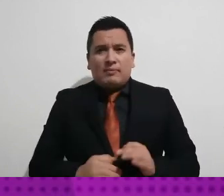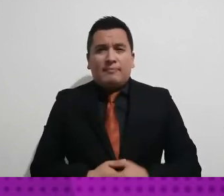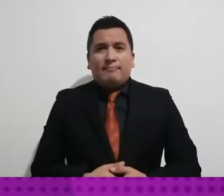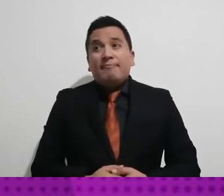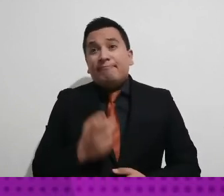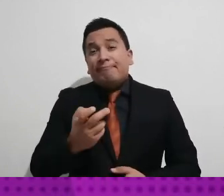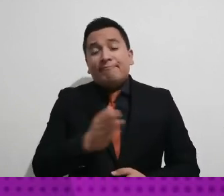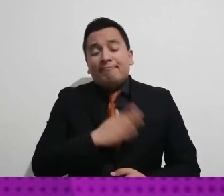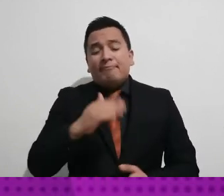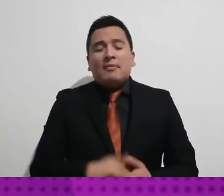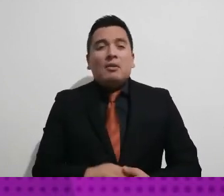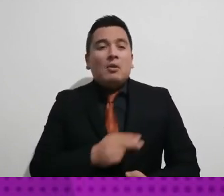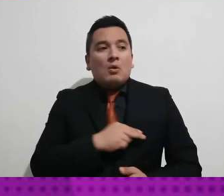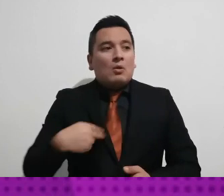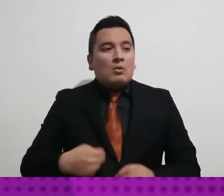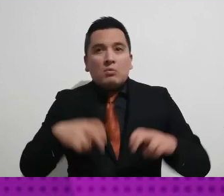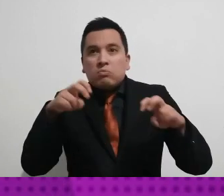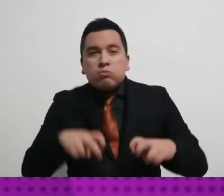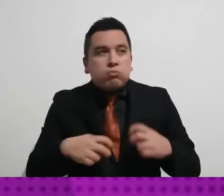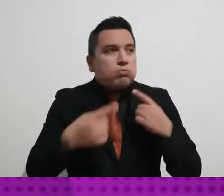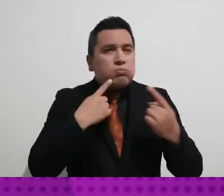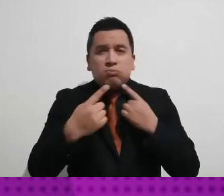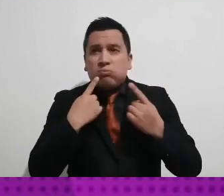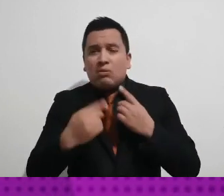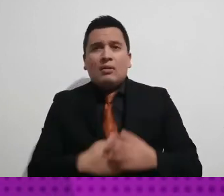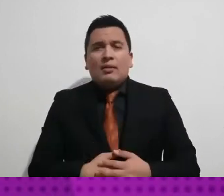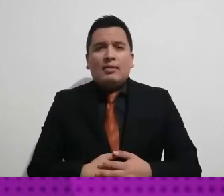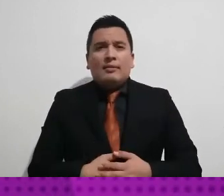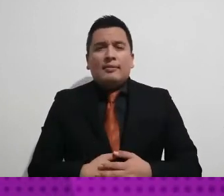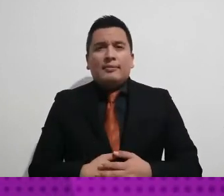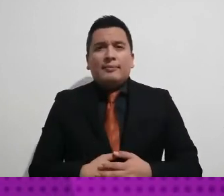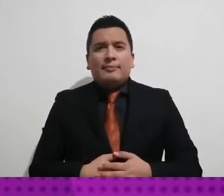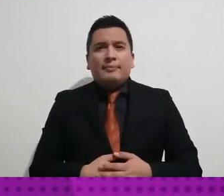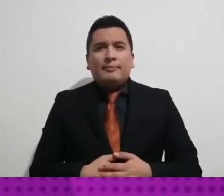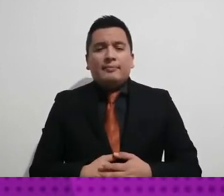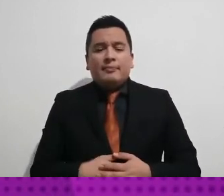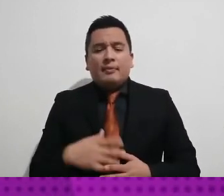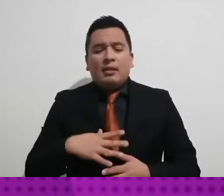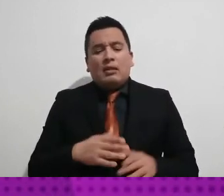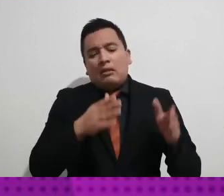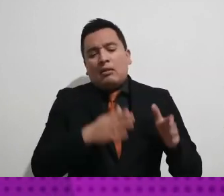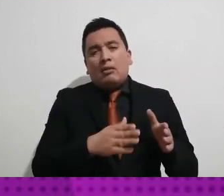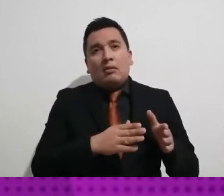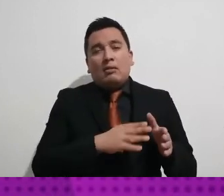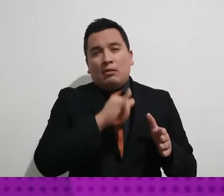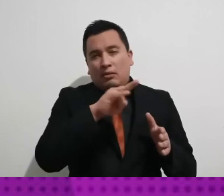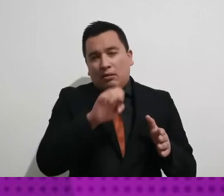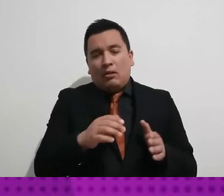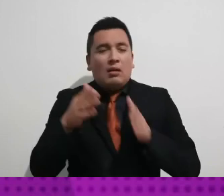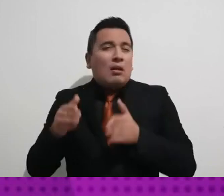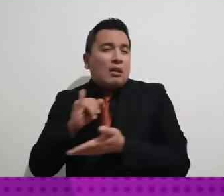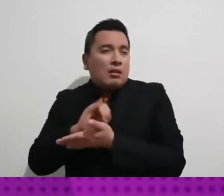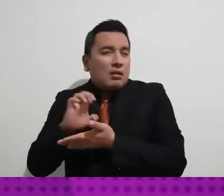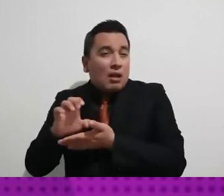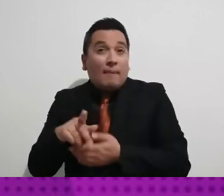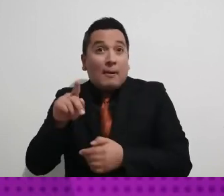tranquilidad. Así es, bueno, pues nos sentamos en mesas de coordinación, bueno, por una parte el Instituto Nacional Electoral, el